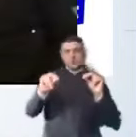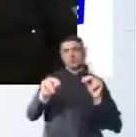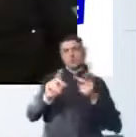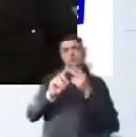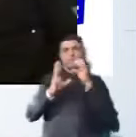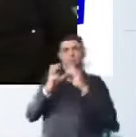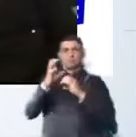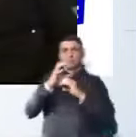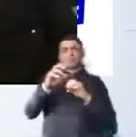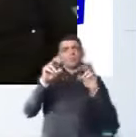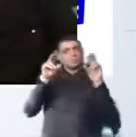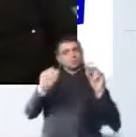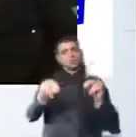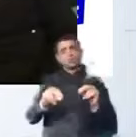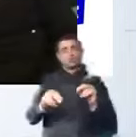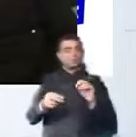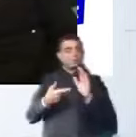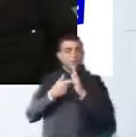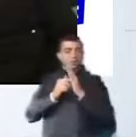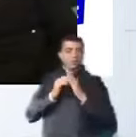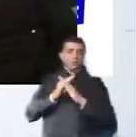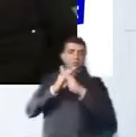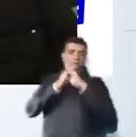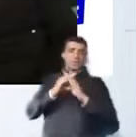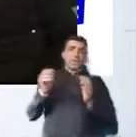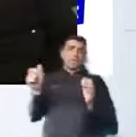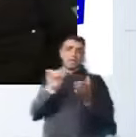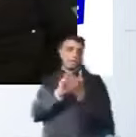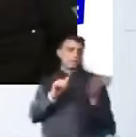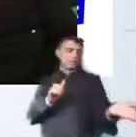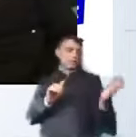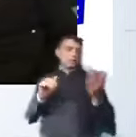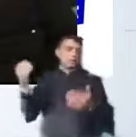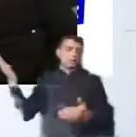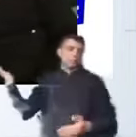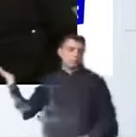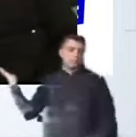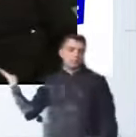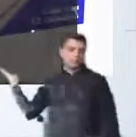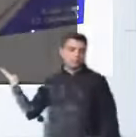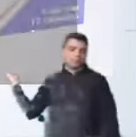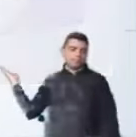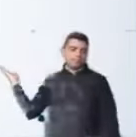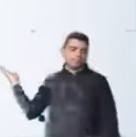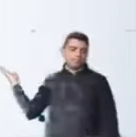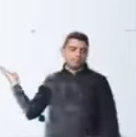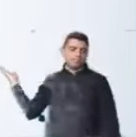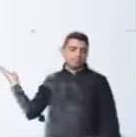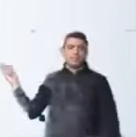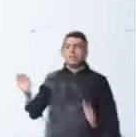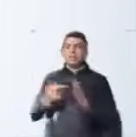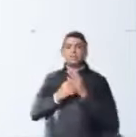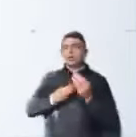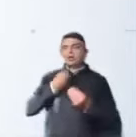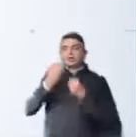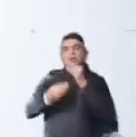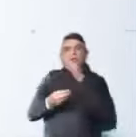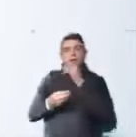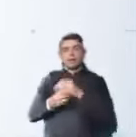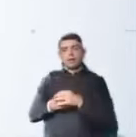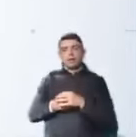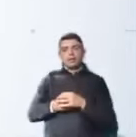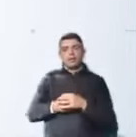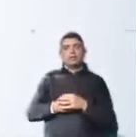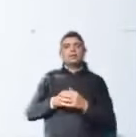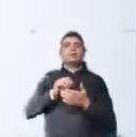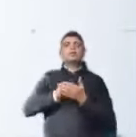protegiendo, de esta manera. No está haciendo absolutamente nada, listo. Ahora, ¿qué también está prohibido?